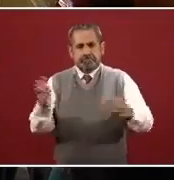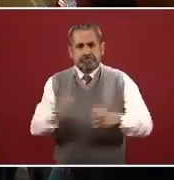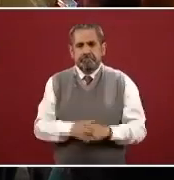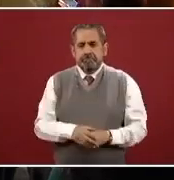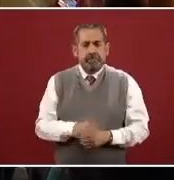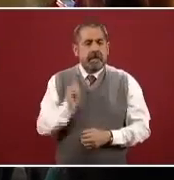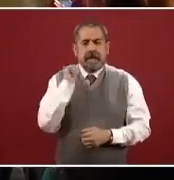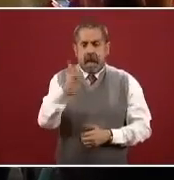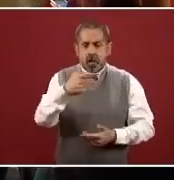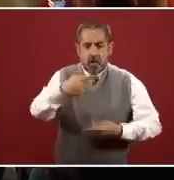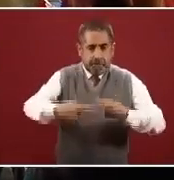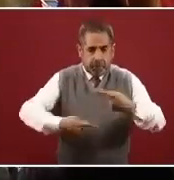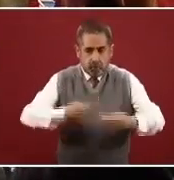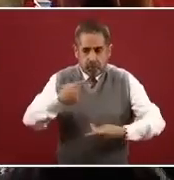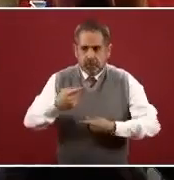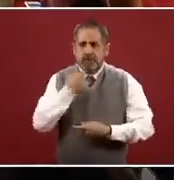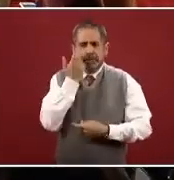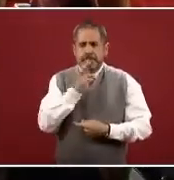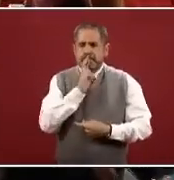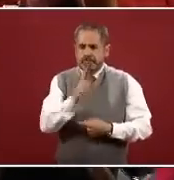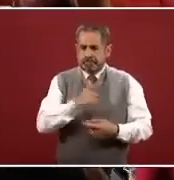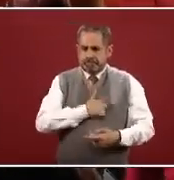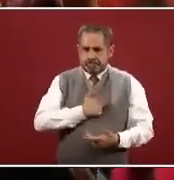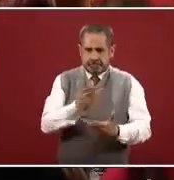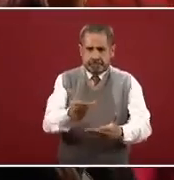cualquier pregunta.